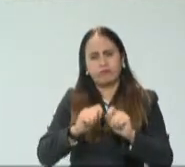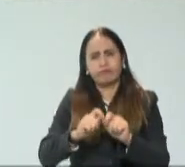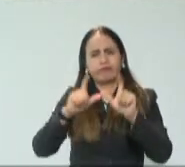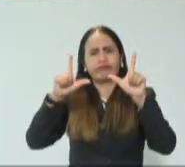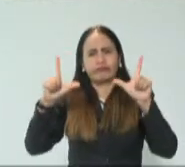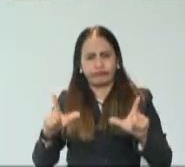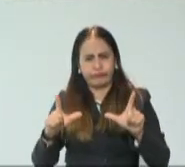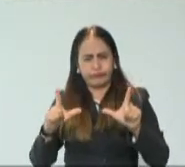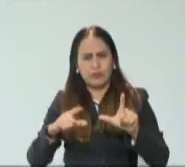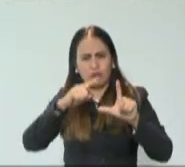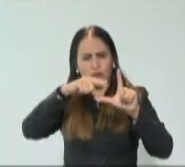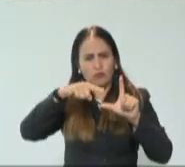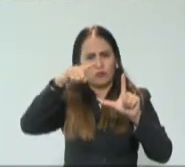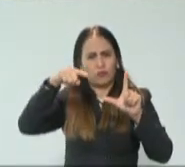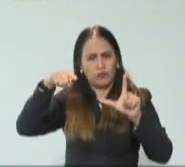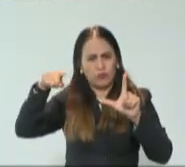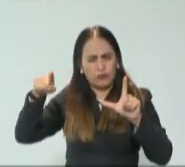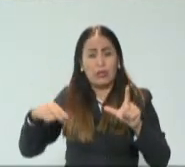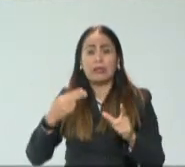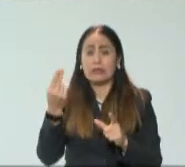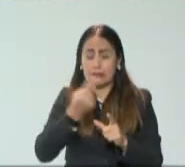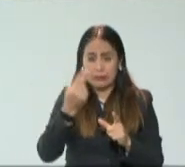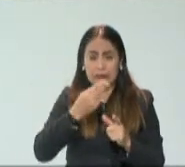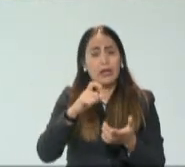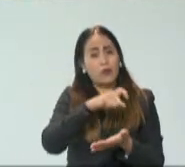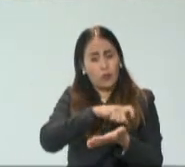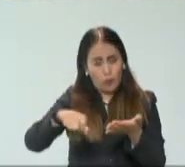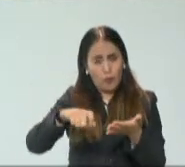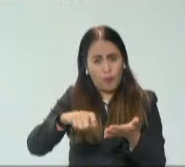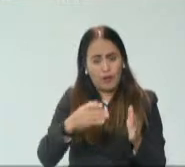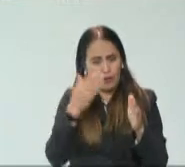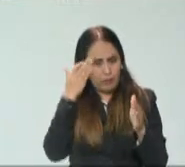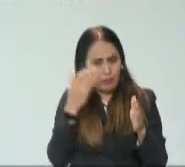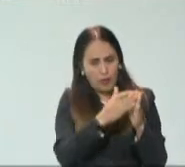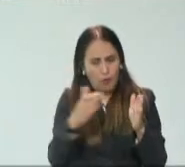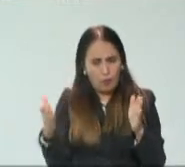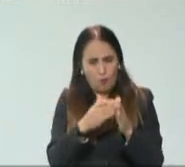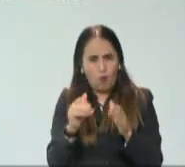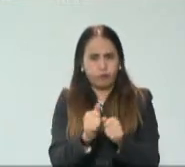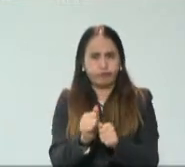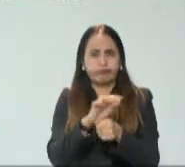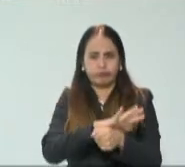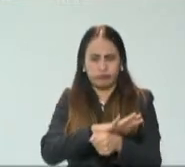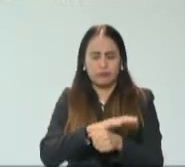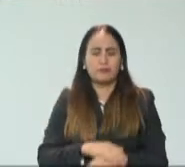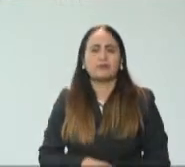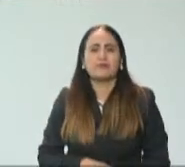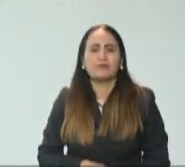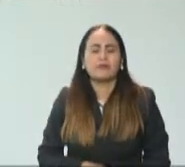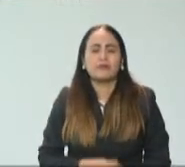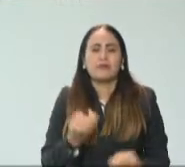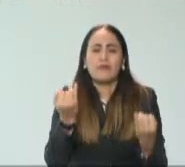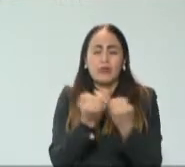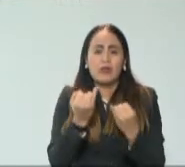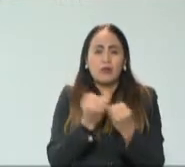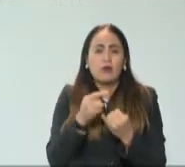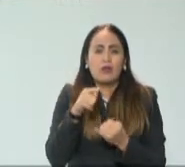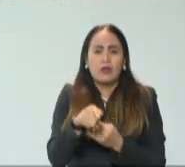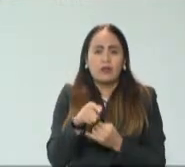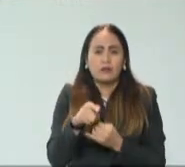que que son necesarios y fueron necesarios adquirir durante la pandemia aquí algo que me interesa mucho